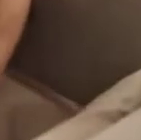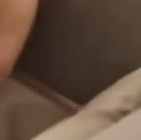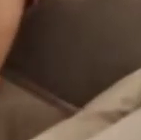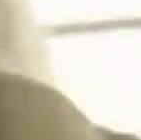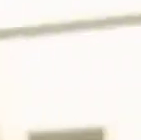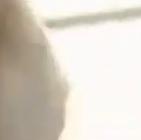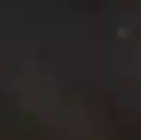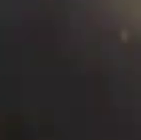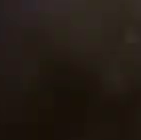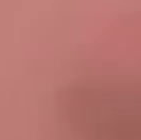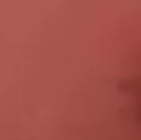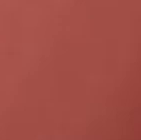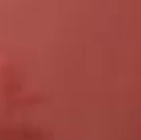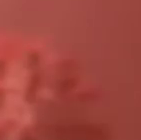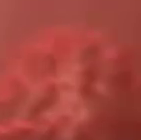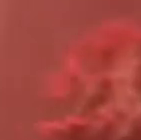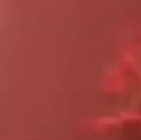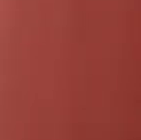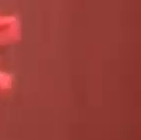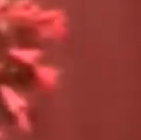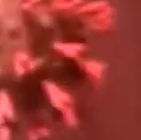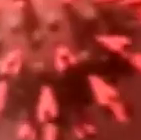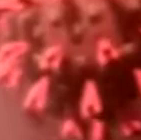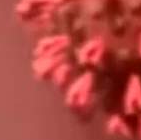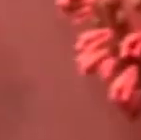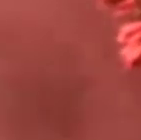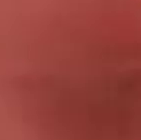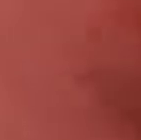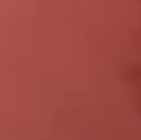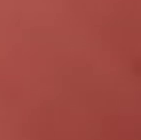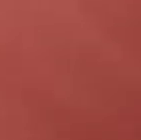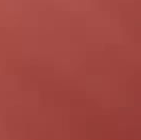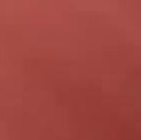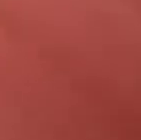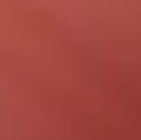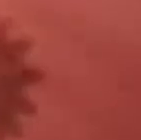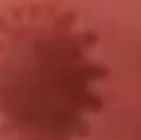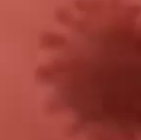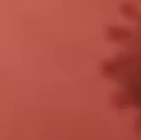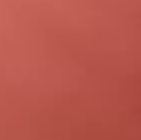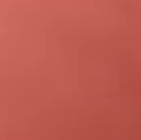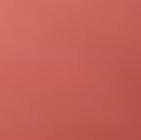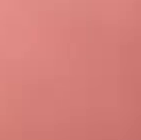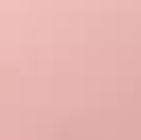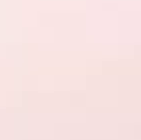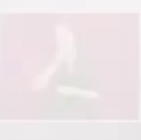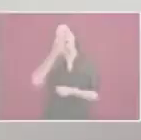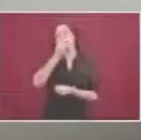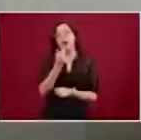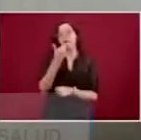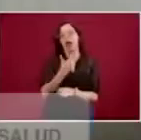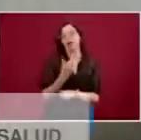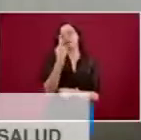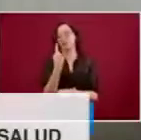sentido, el rebrote comenzará a presentarse en el mes de octubre hasta el mes de marzo, por lo que representará un reto para las autoridades.